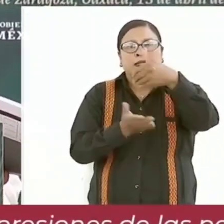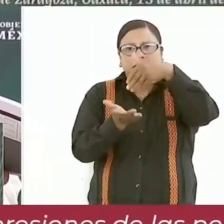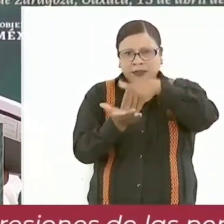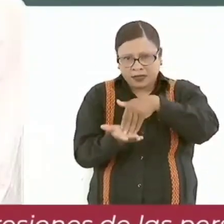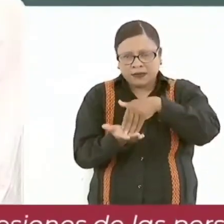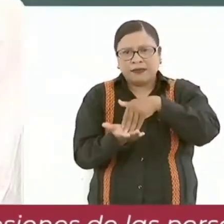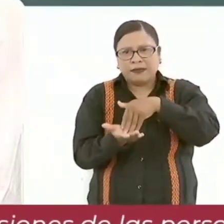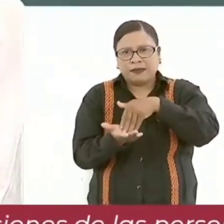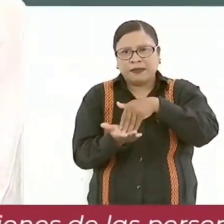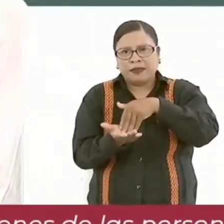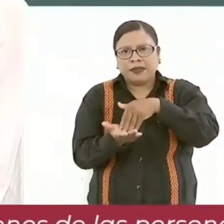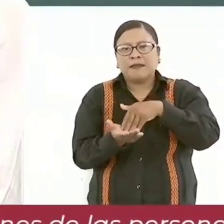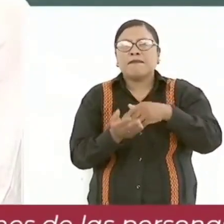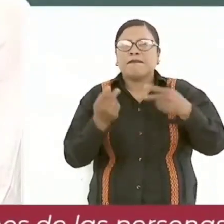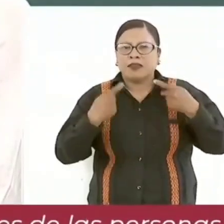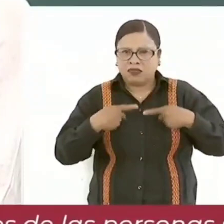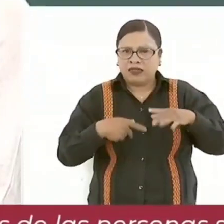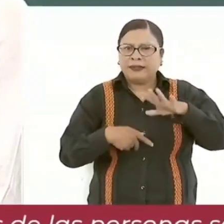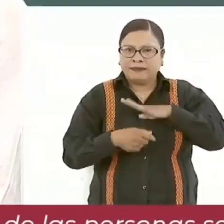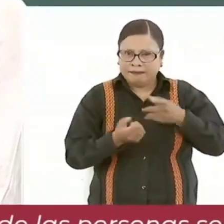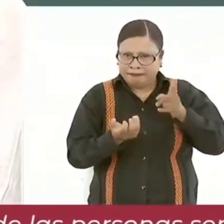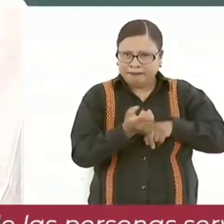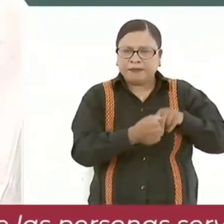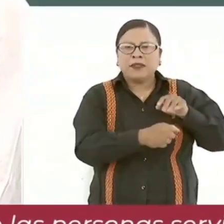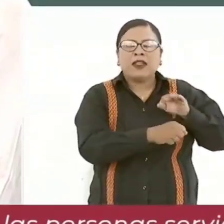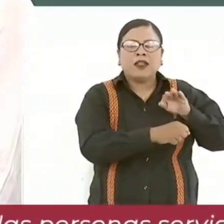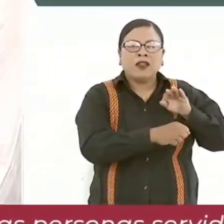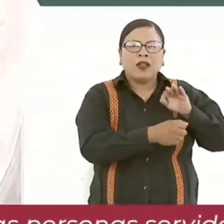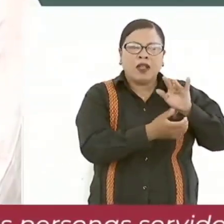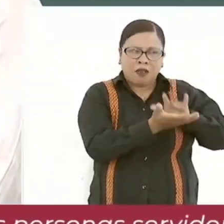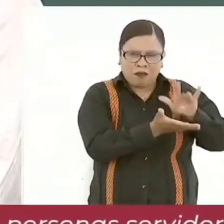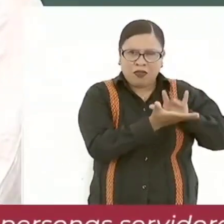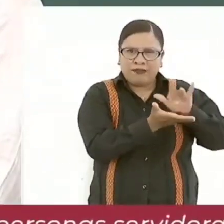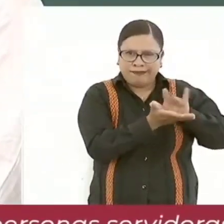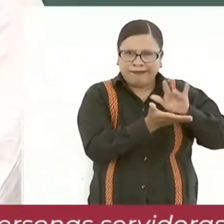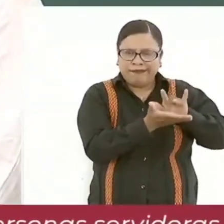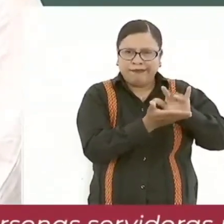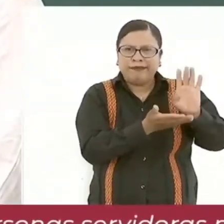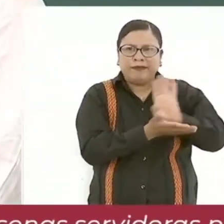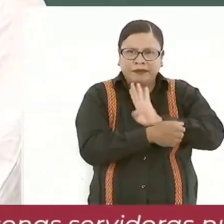1.426.000 beneficiarios. Es decir,